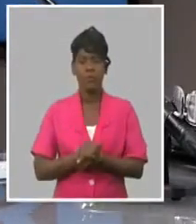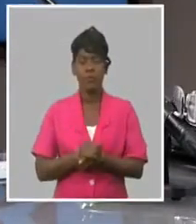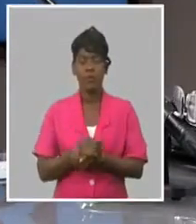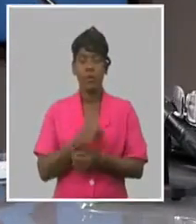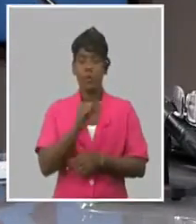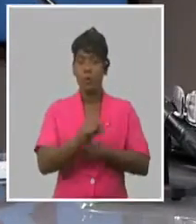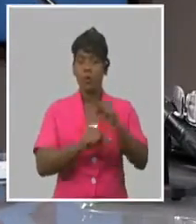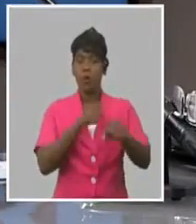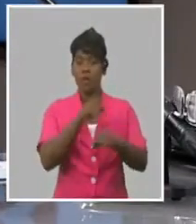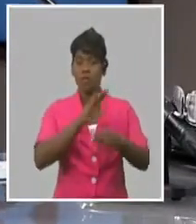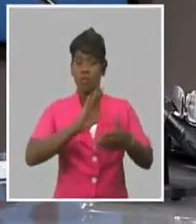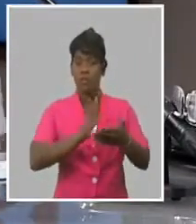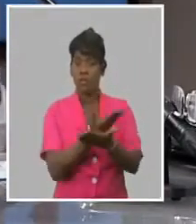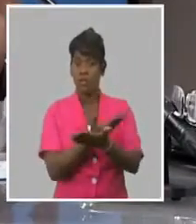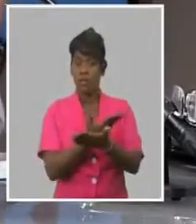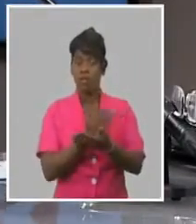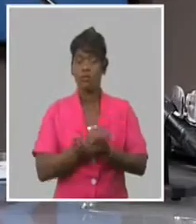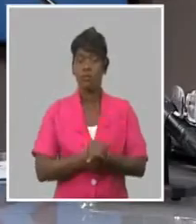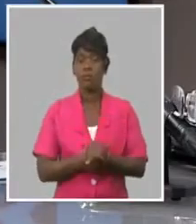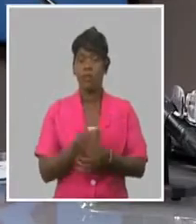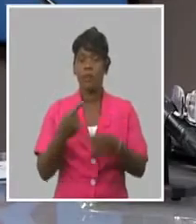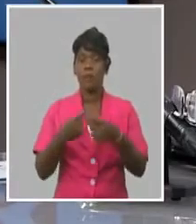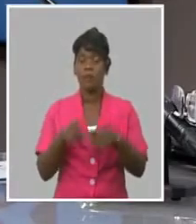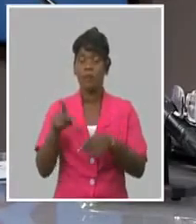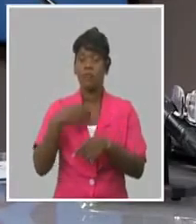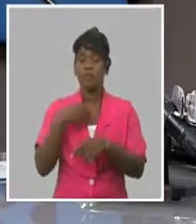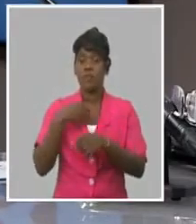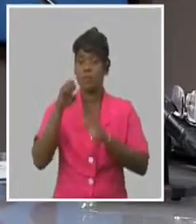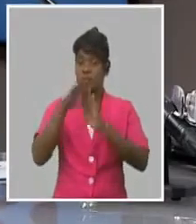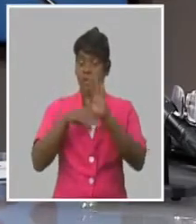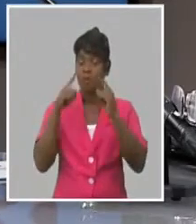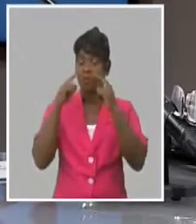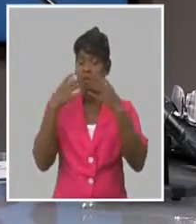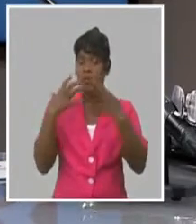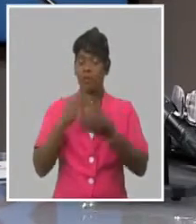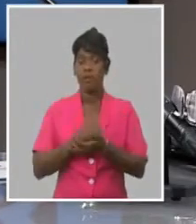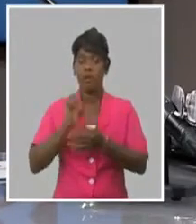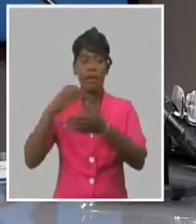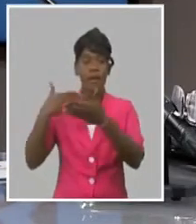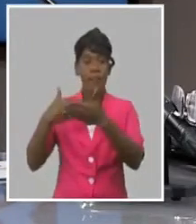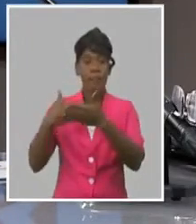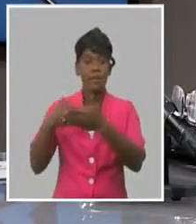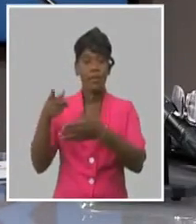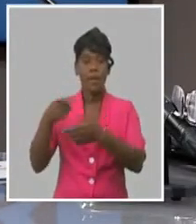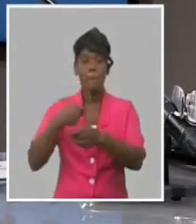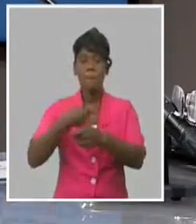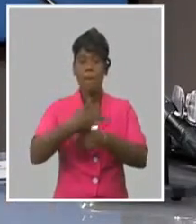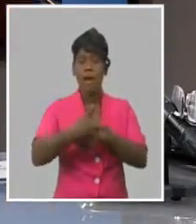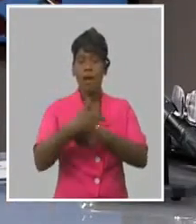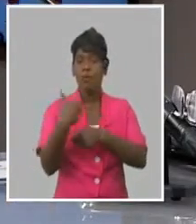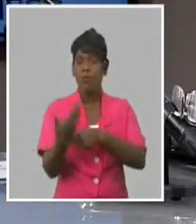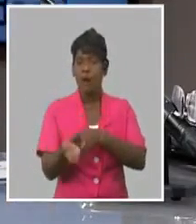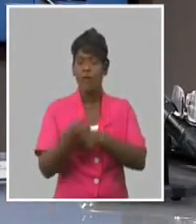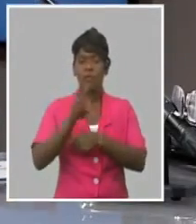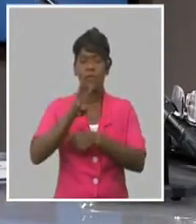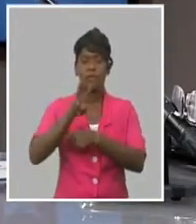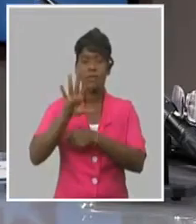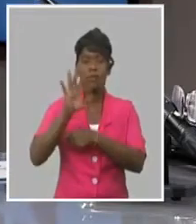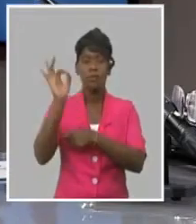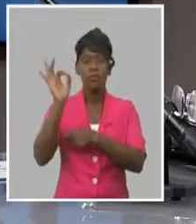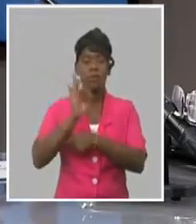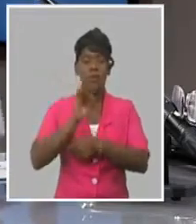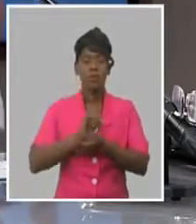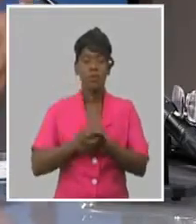una reforma salarial y hay una gran medida importante. Las empresas pagan un 35% de impuestos